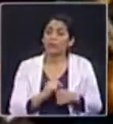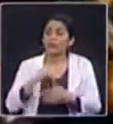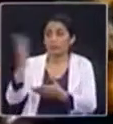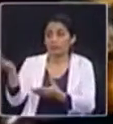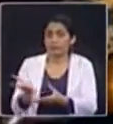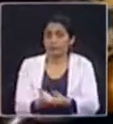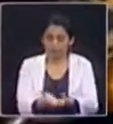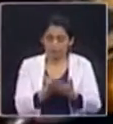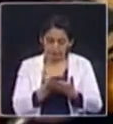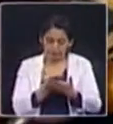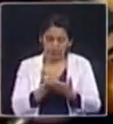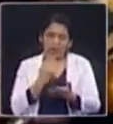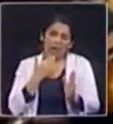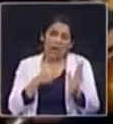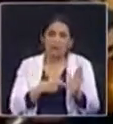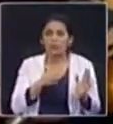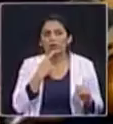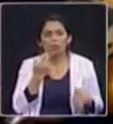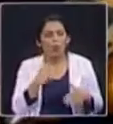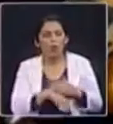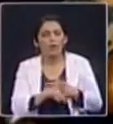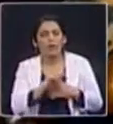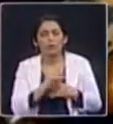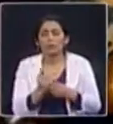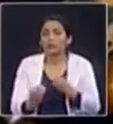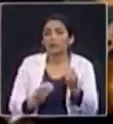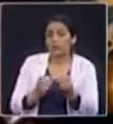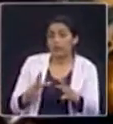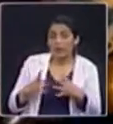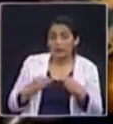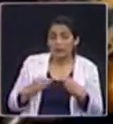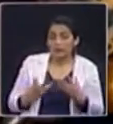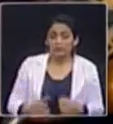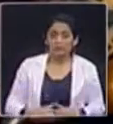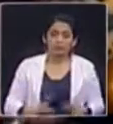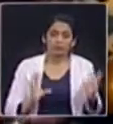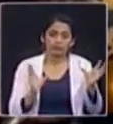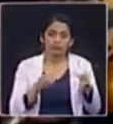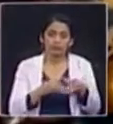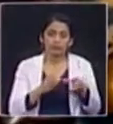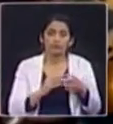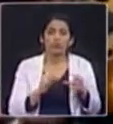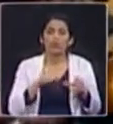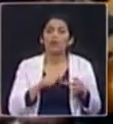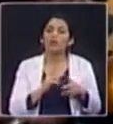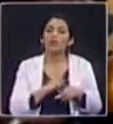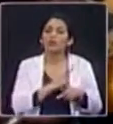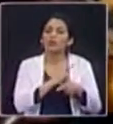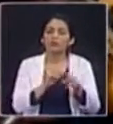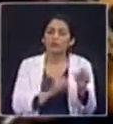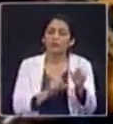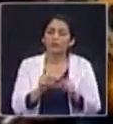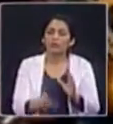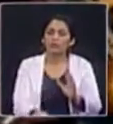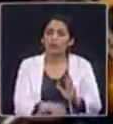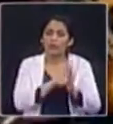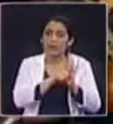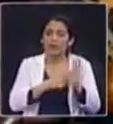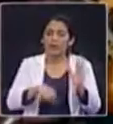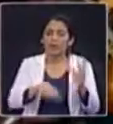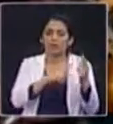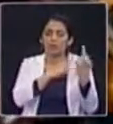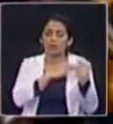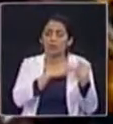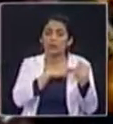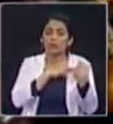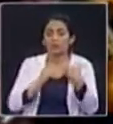Si el CAL archiva, ¿usted también contenta con esa decisión? El CAL es el Consejo de Administración Legislativa que tiene que revisar el proceso, ese es